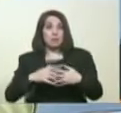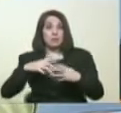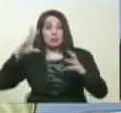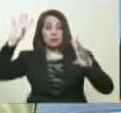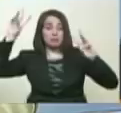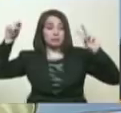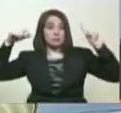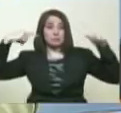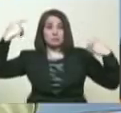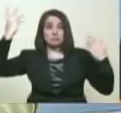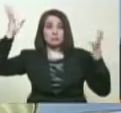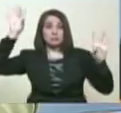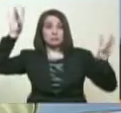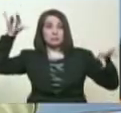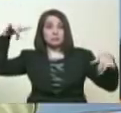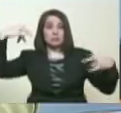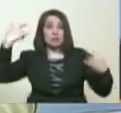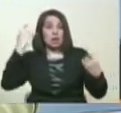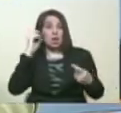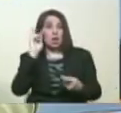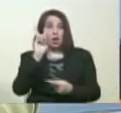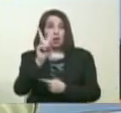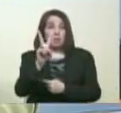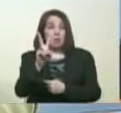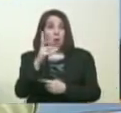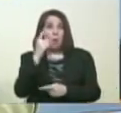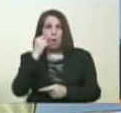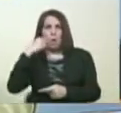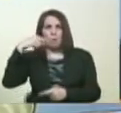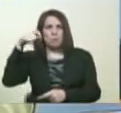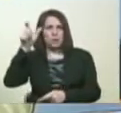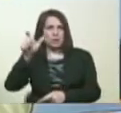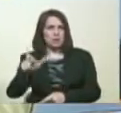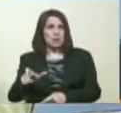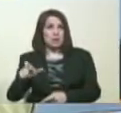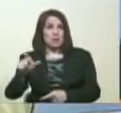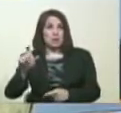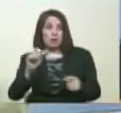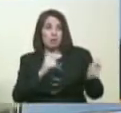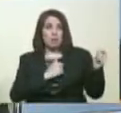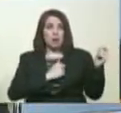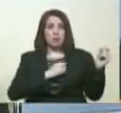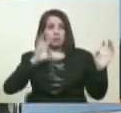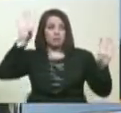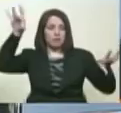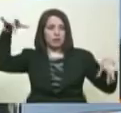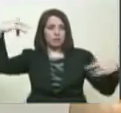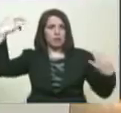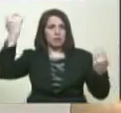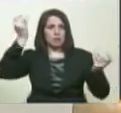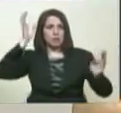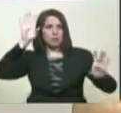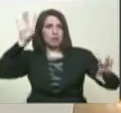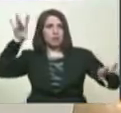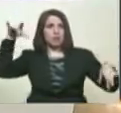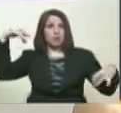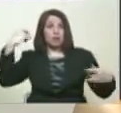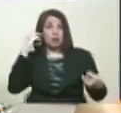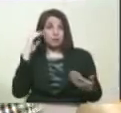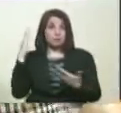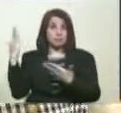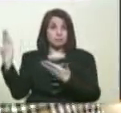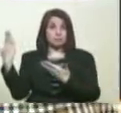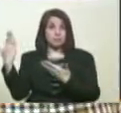flamenco, David Morales. David Morales, bailador de flamenco, quien ha hecho una obra extraordinaria,